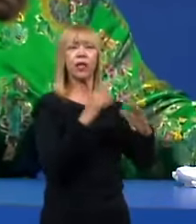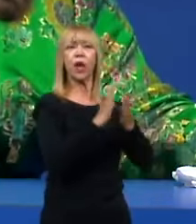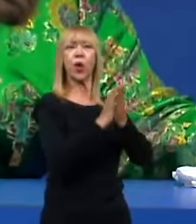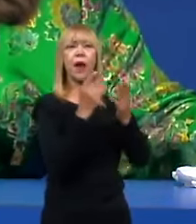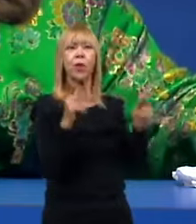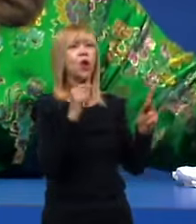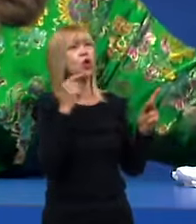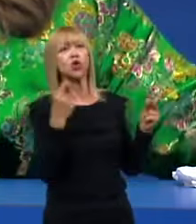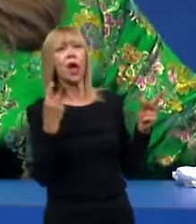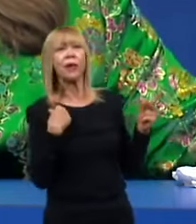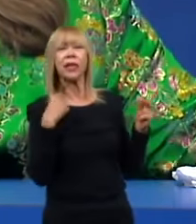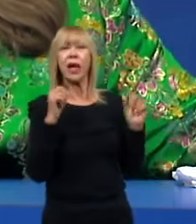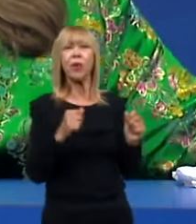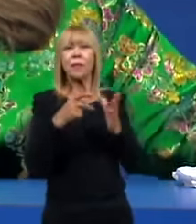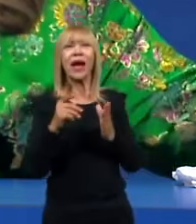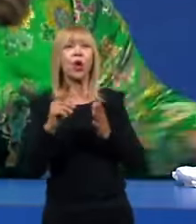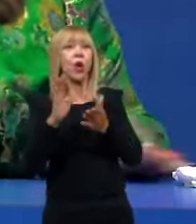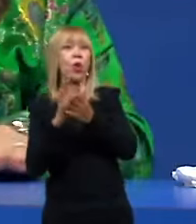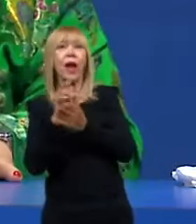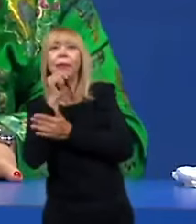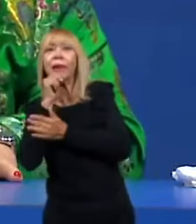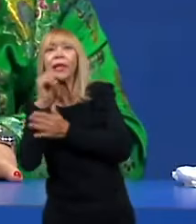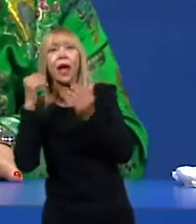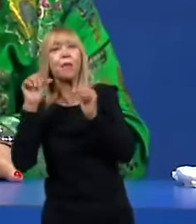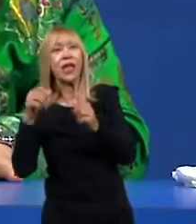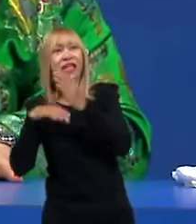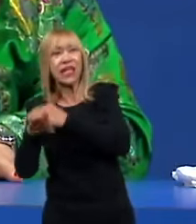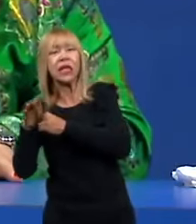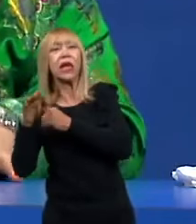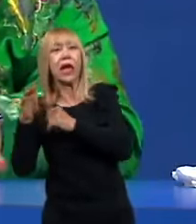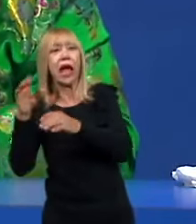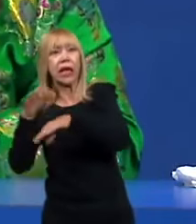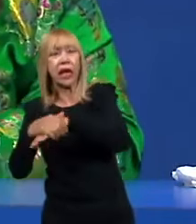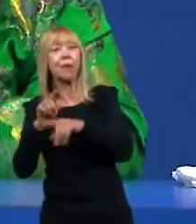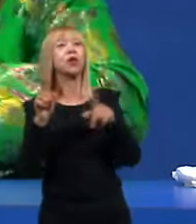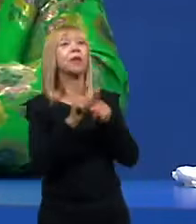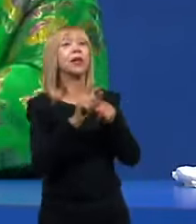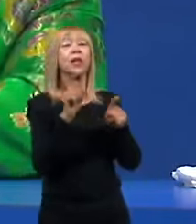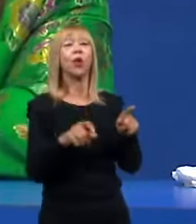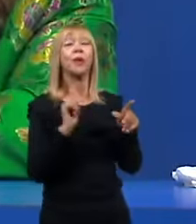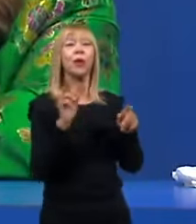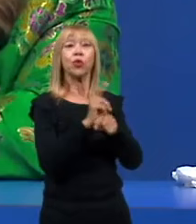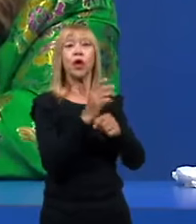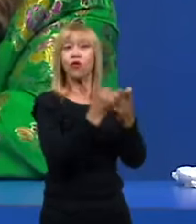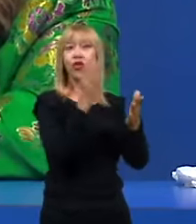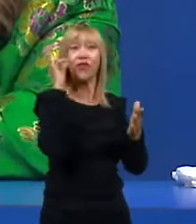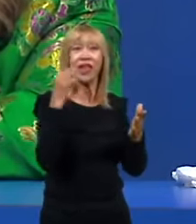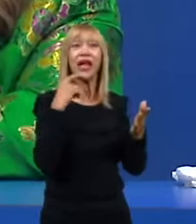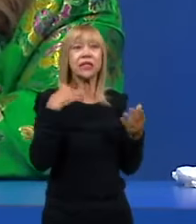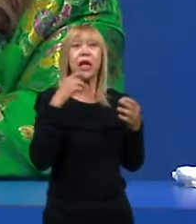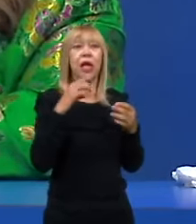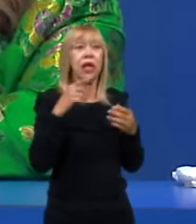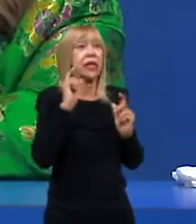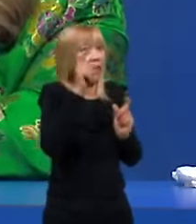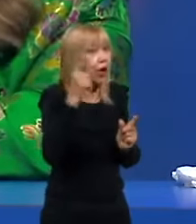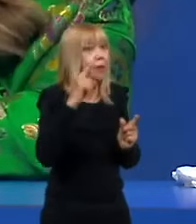solamente el que puede pagar un colegio privado pueda tener acceso al inglés, pero también tenemos que empezar por utilizar los fondos federales que se destinaron